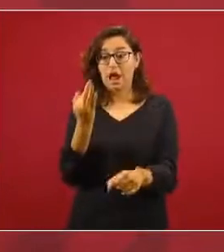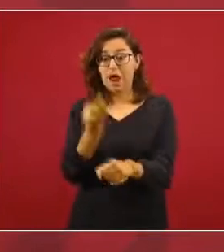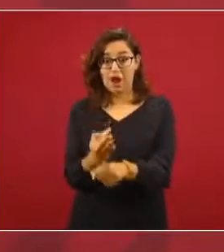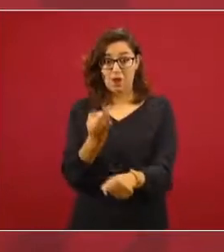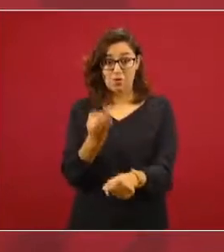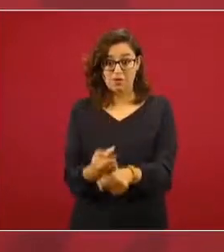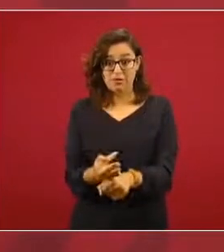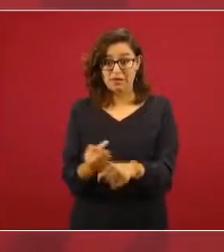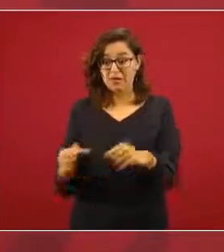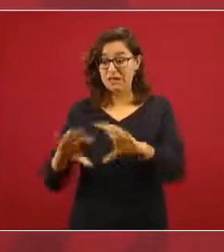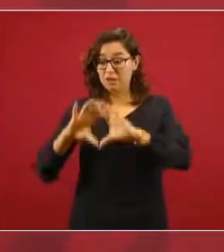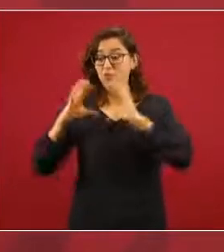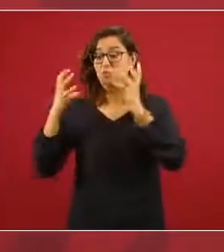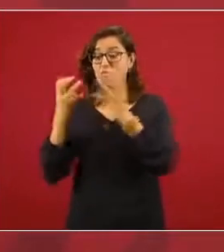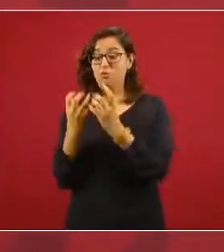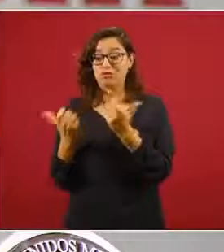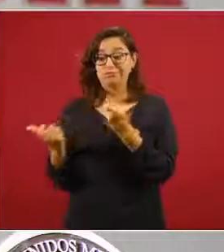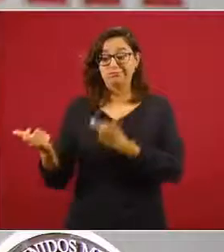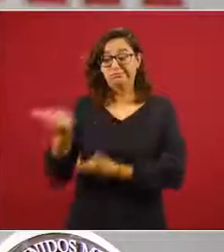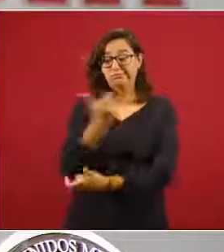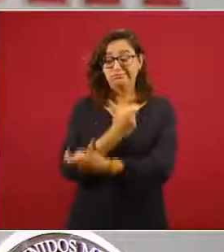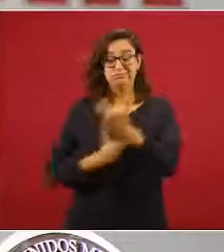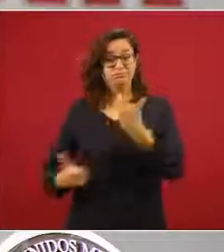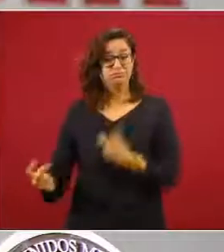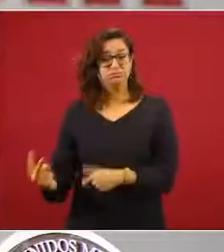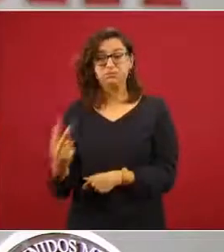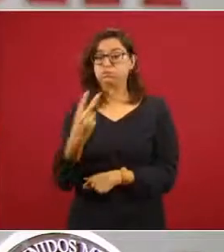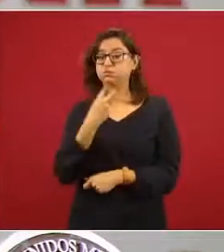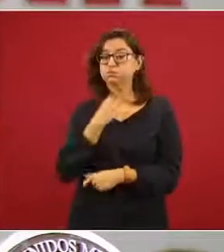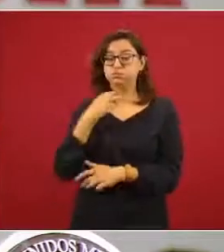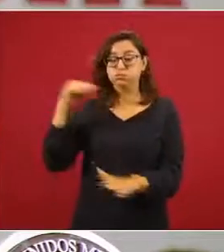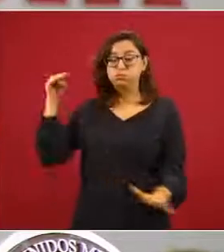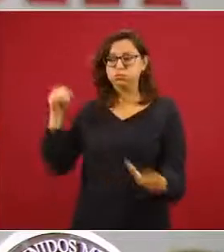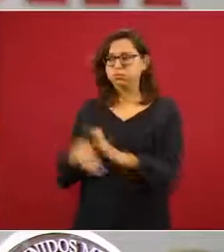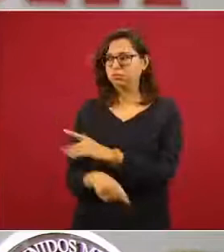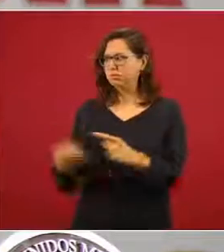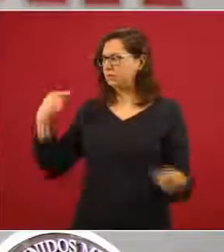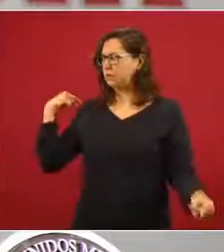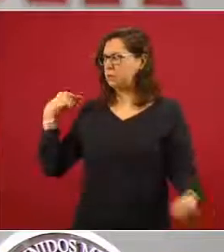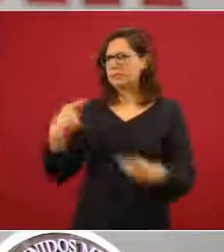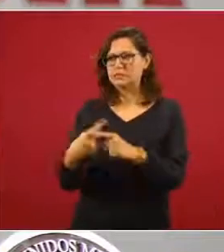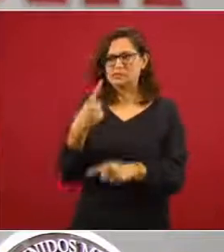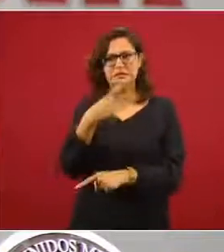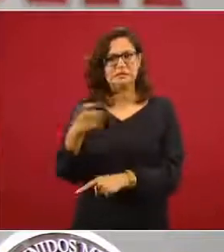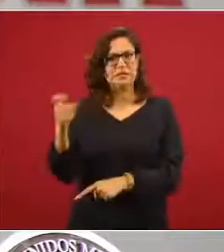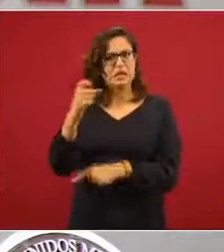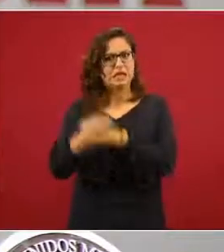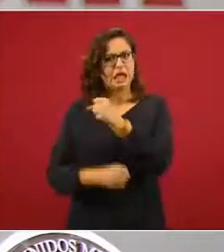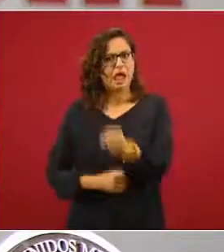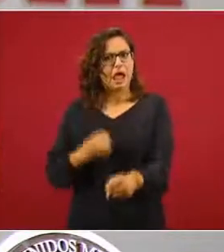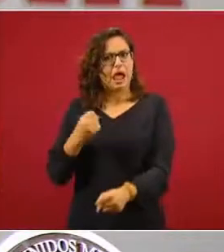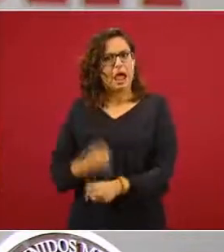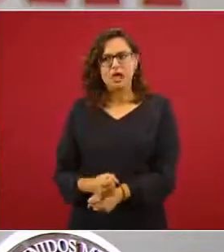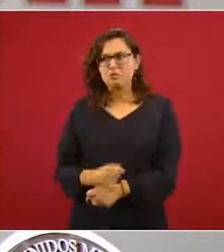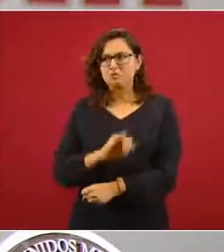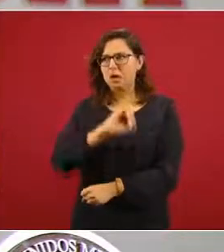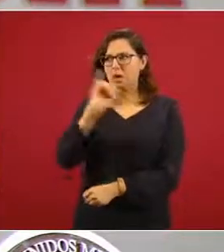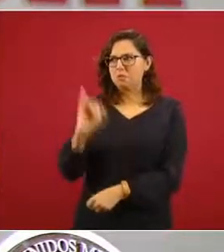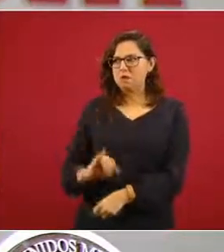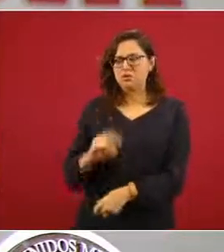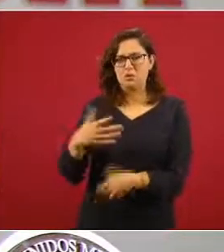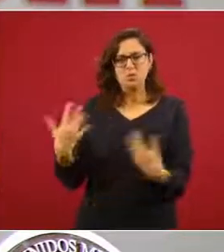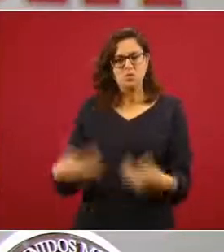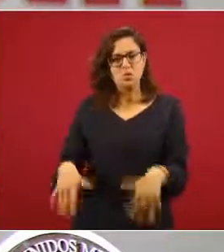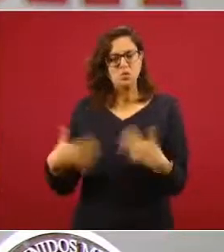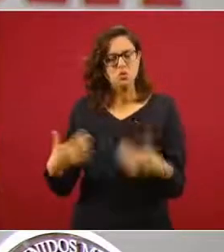que se vive y que no tiene precedente en los últimos 100 años, tiene que ver directamente con esto, con que